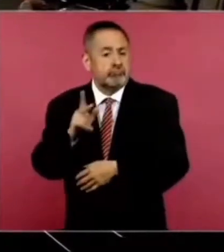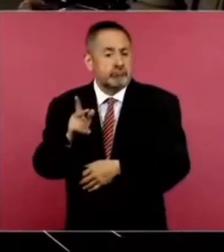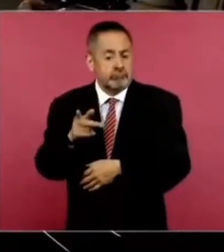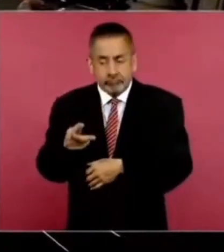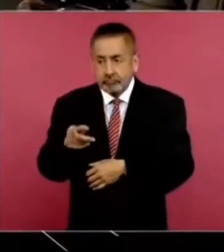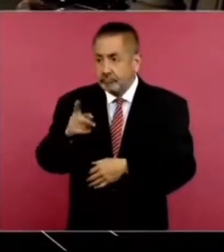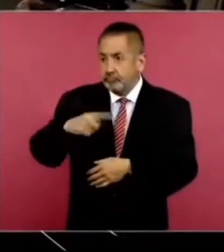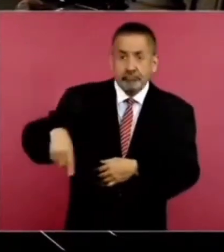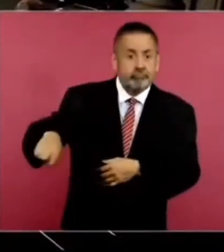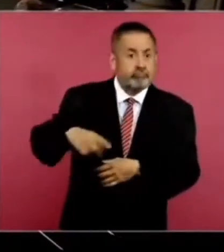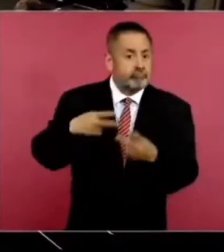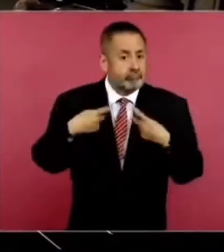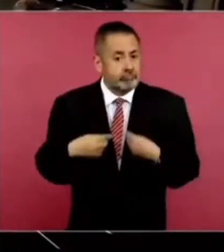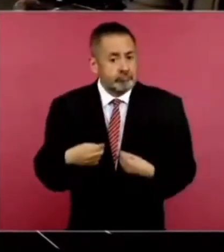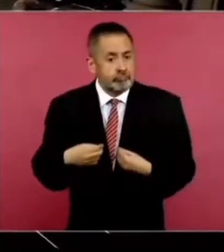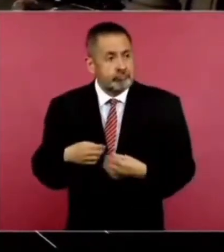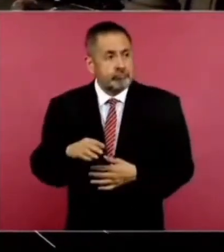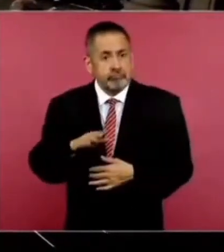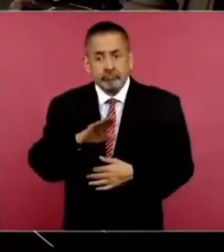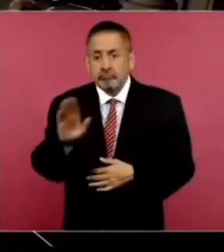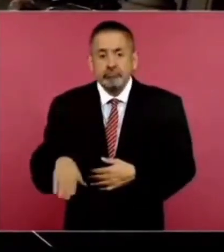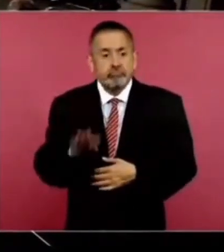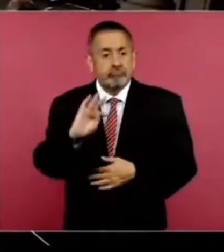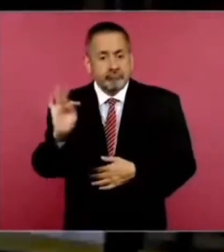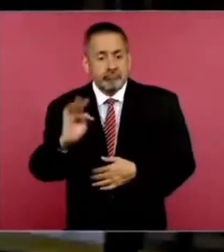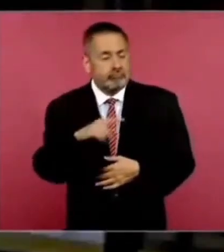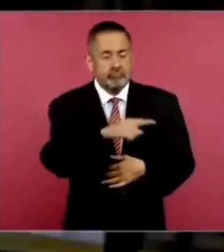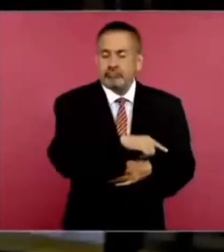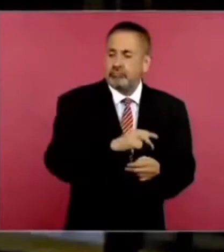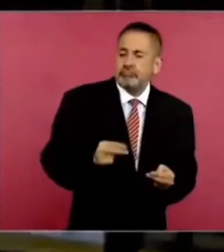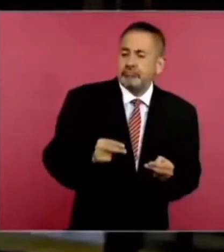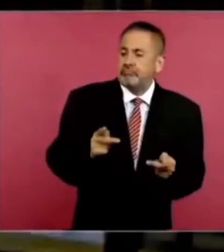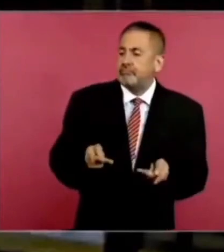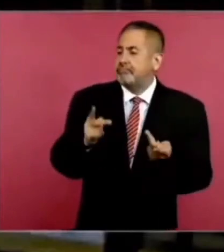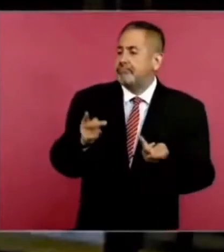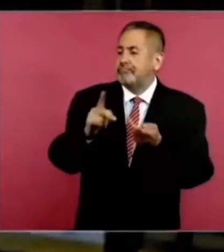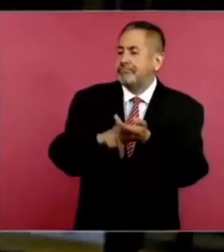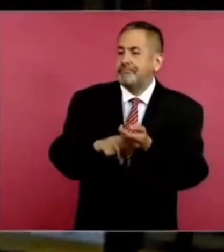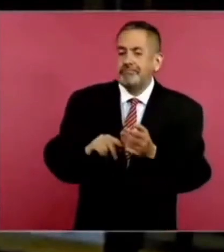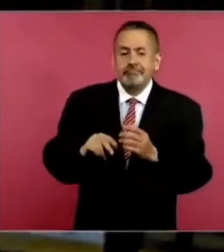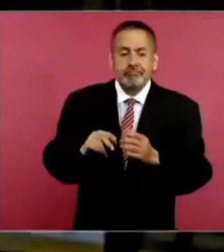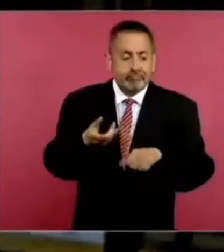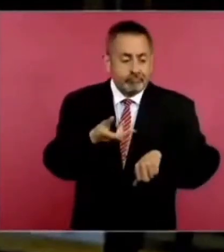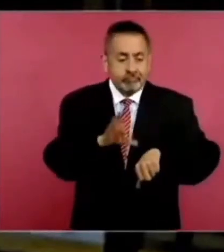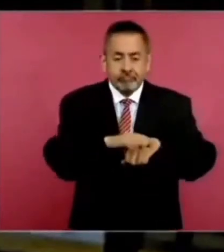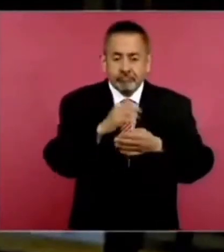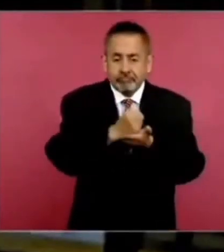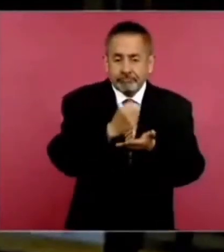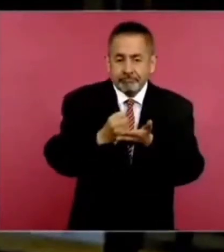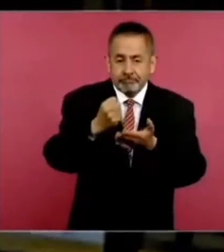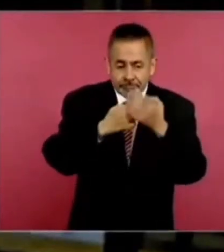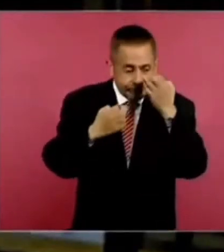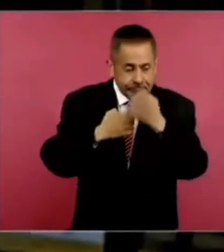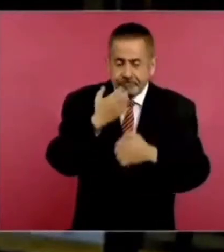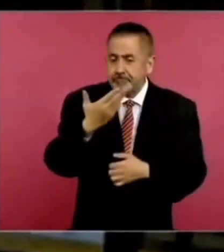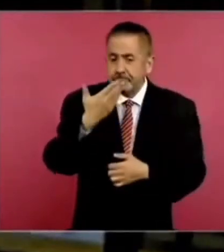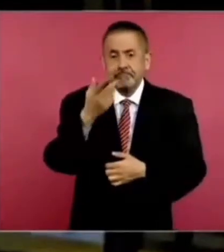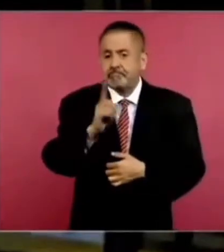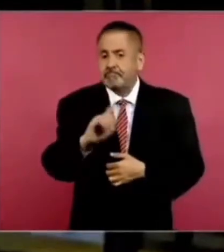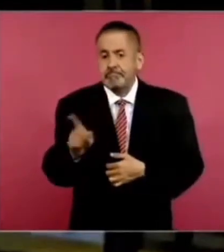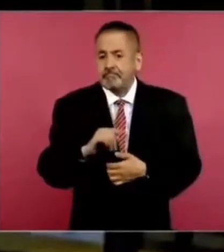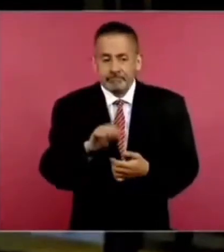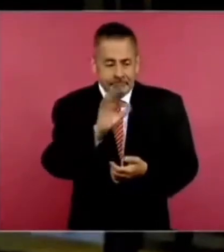la vida del personal, pues estos operan equipos de alta especialización sin los permisos adecuados, y cuando los tienen no están